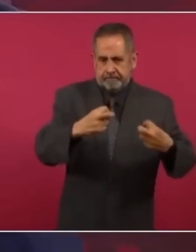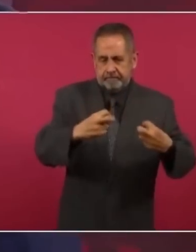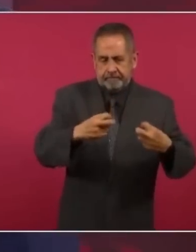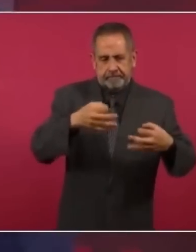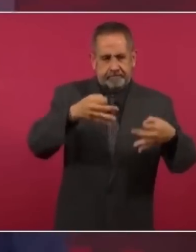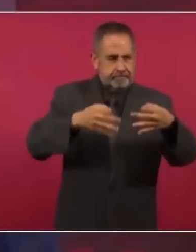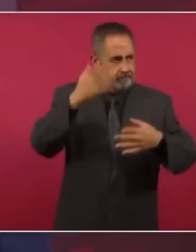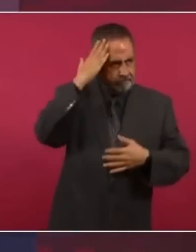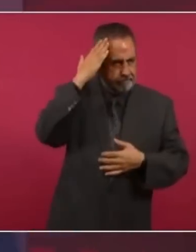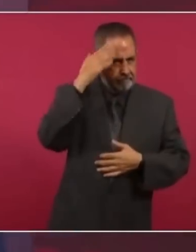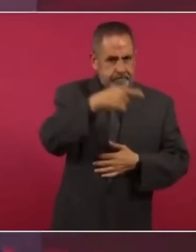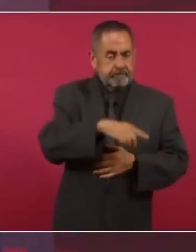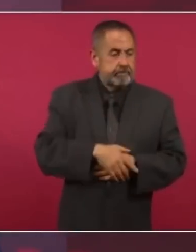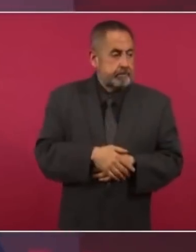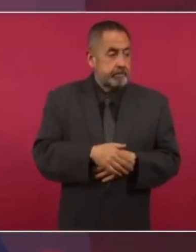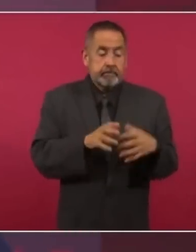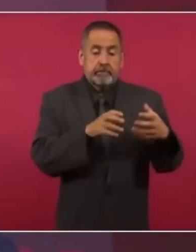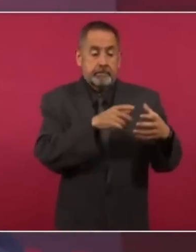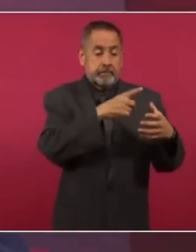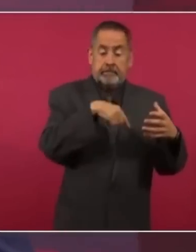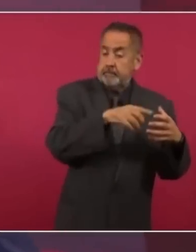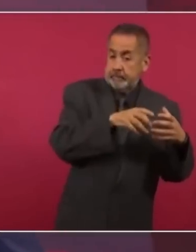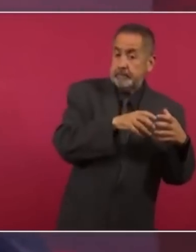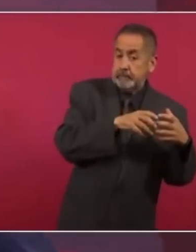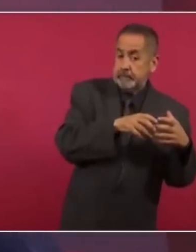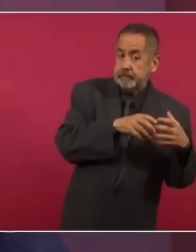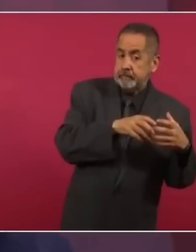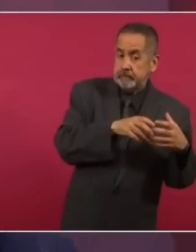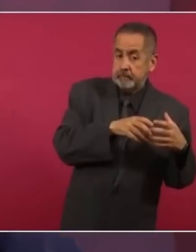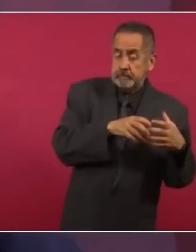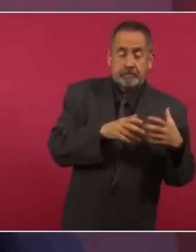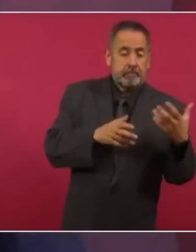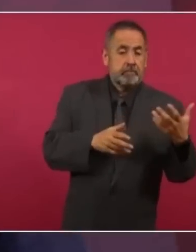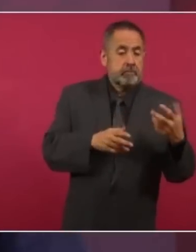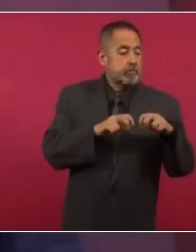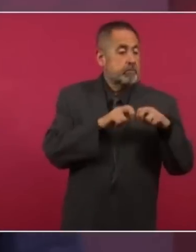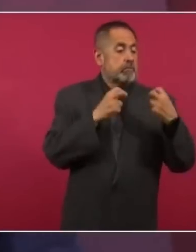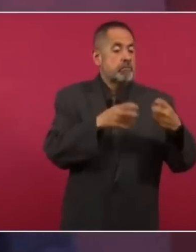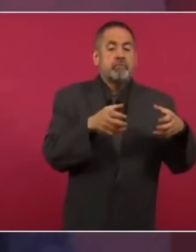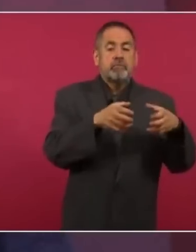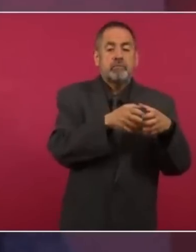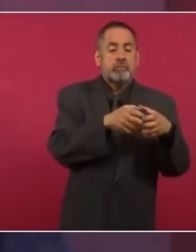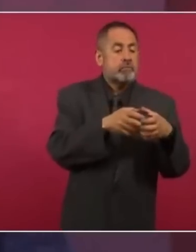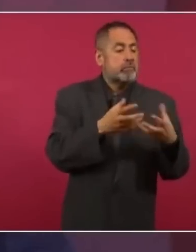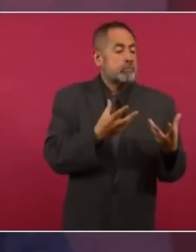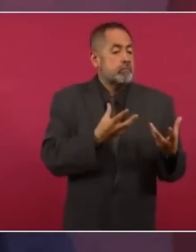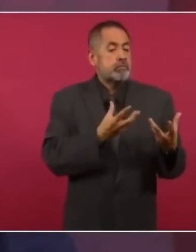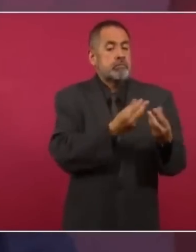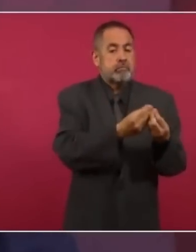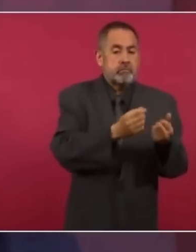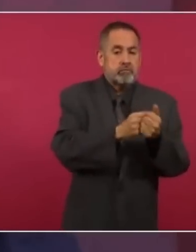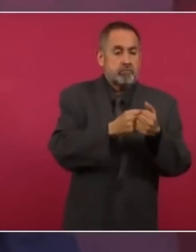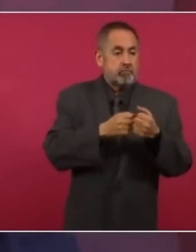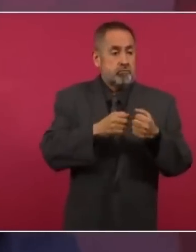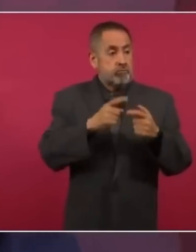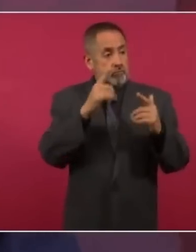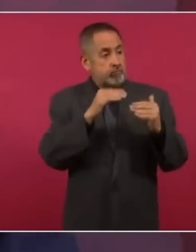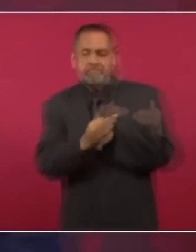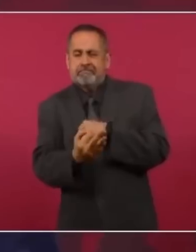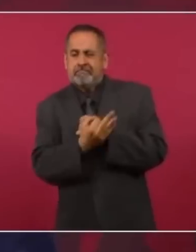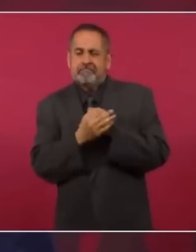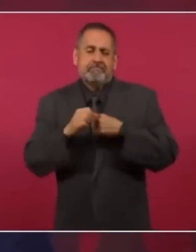Y esos señores que ahora forman parte del Supremo Poder